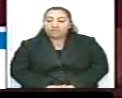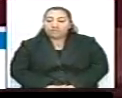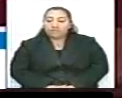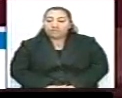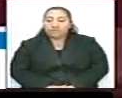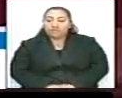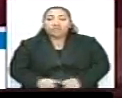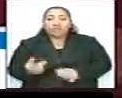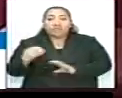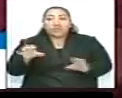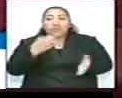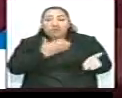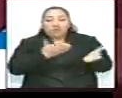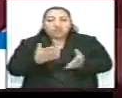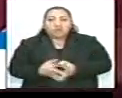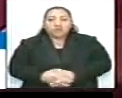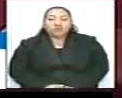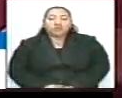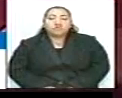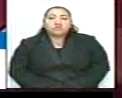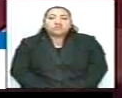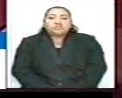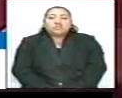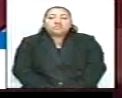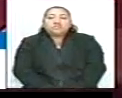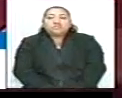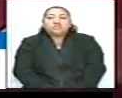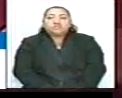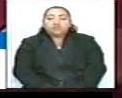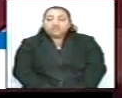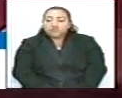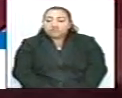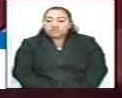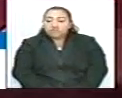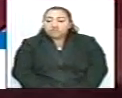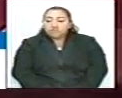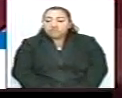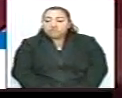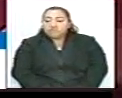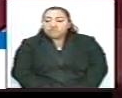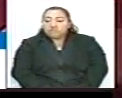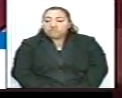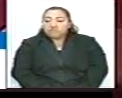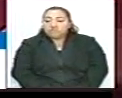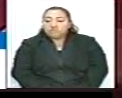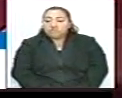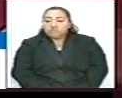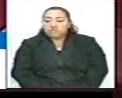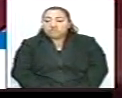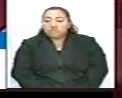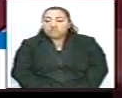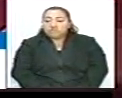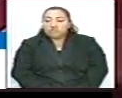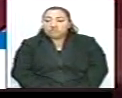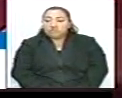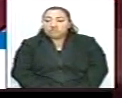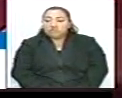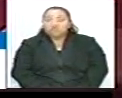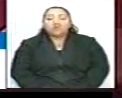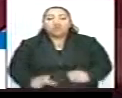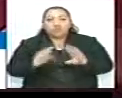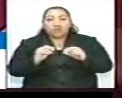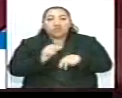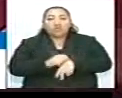invitación. Tenemos una tingencia. Habría que ver para qué fecha nos puede visitar, si es la próxima sesión, y coordinar el